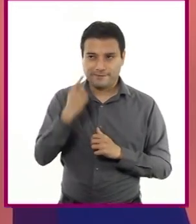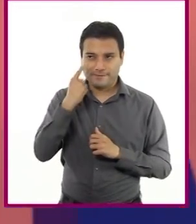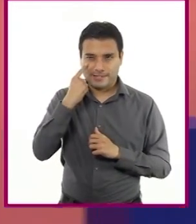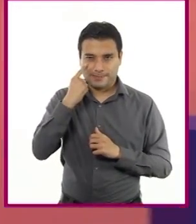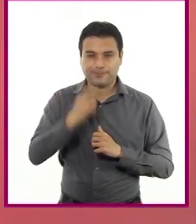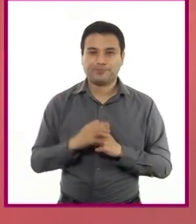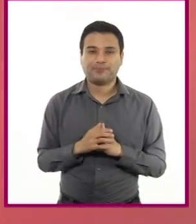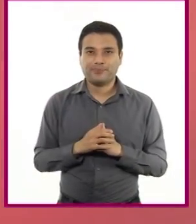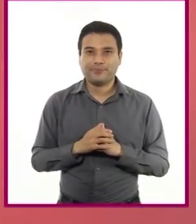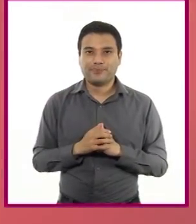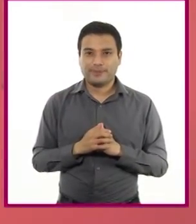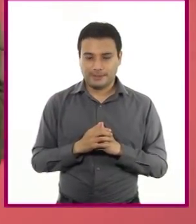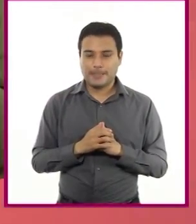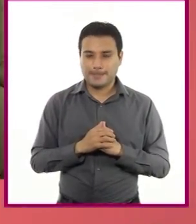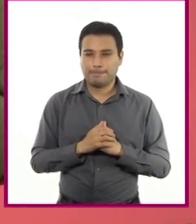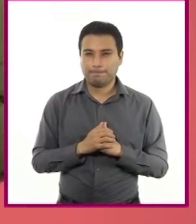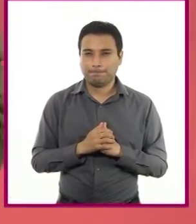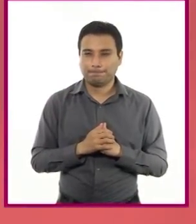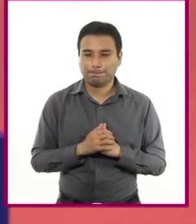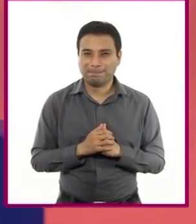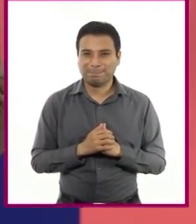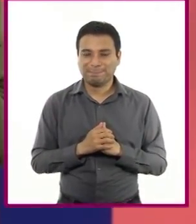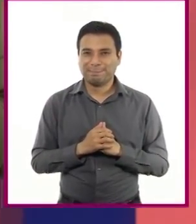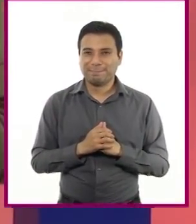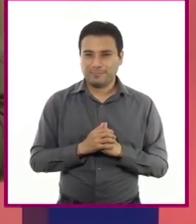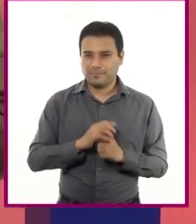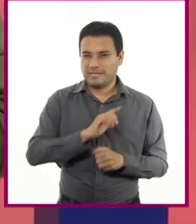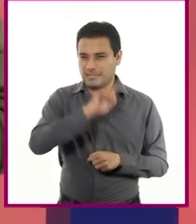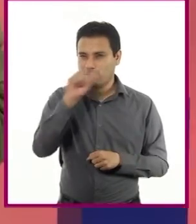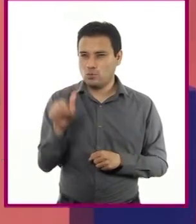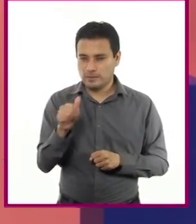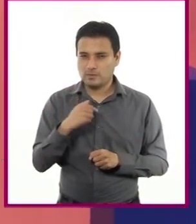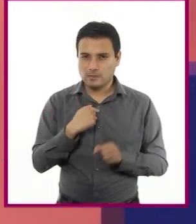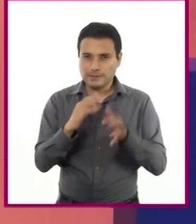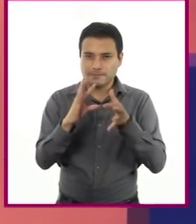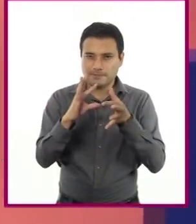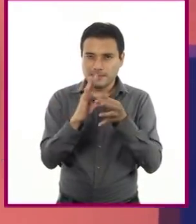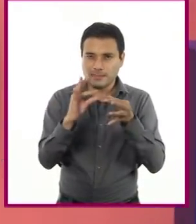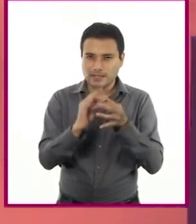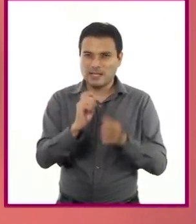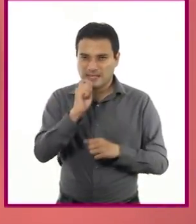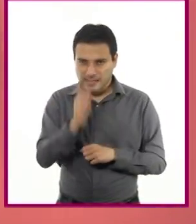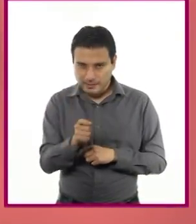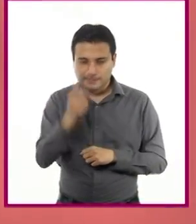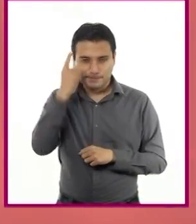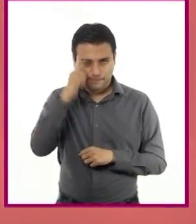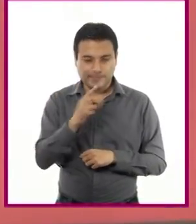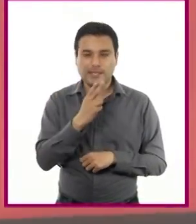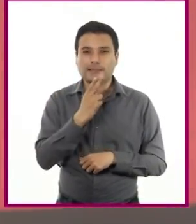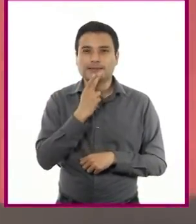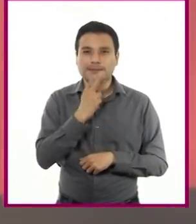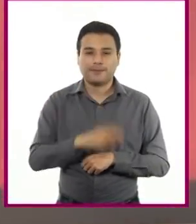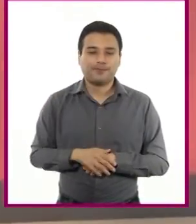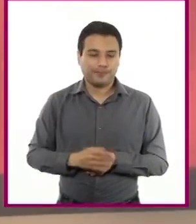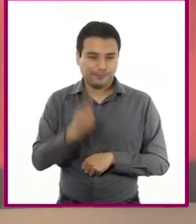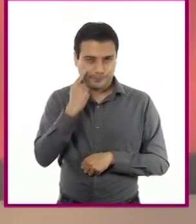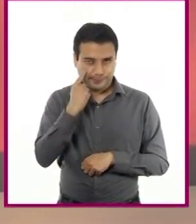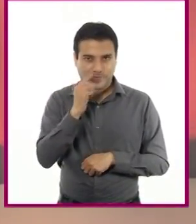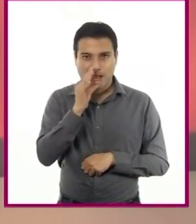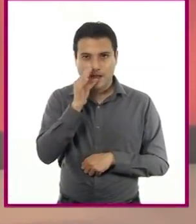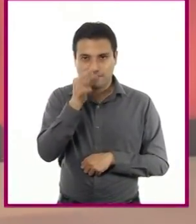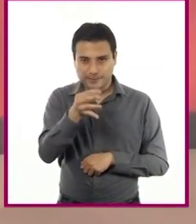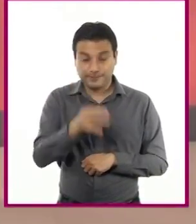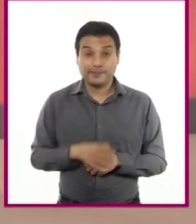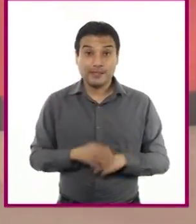momento, vayamos retomando qué son y para qué las usamos. Para empezar, debes saber que los